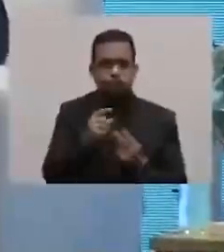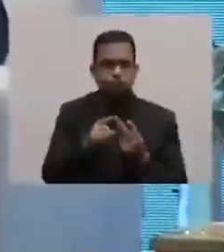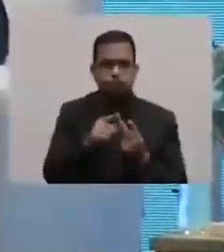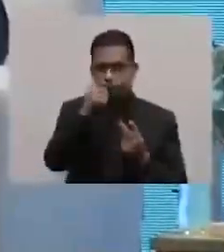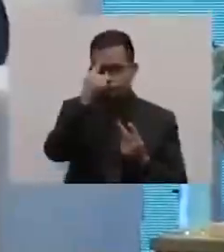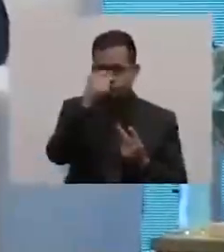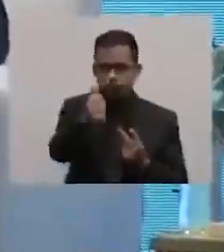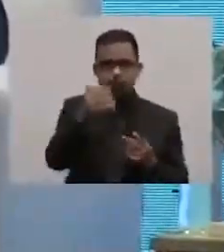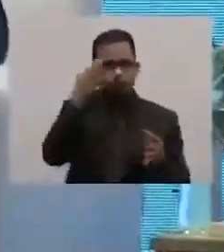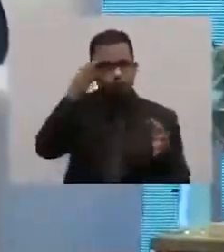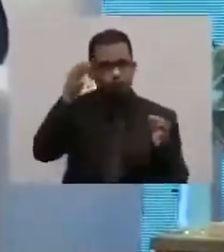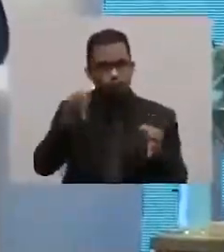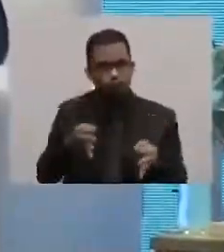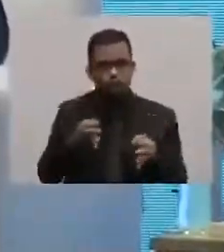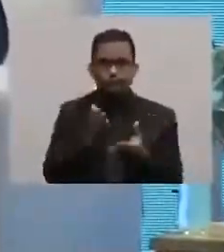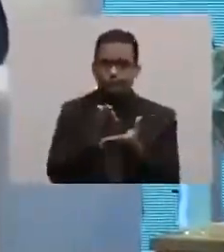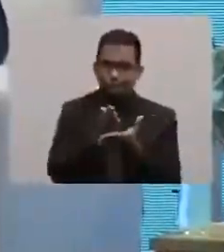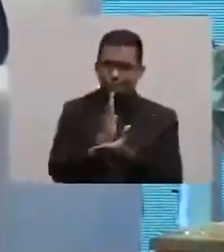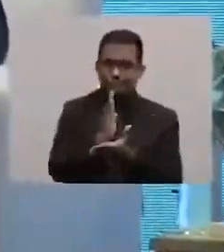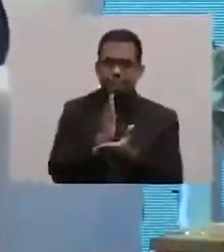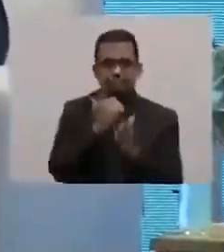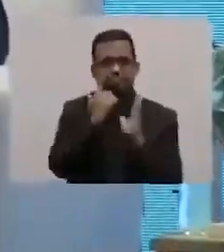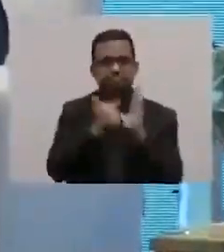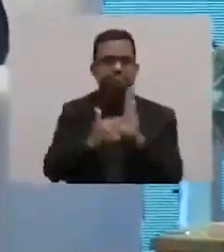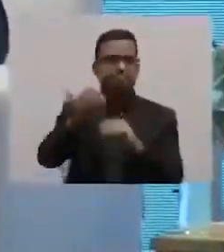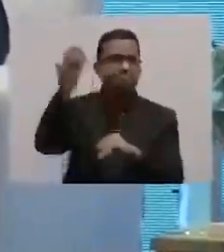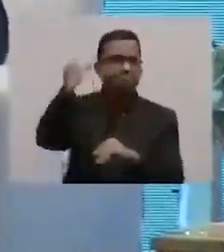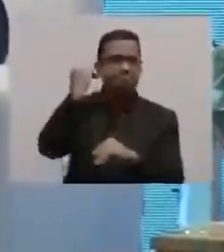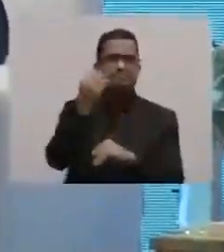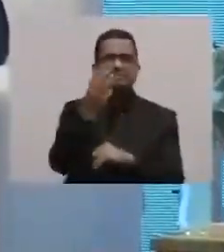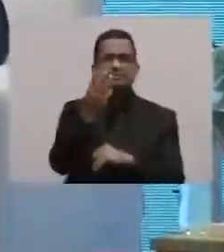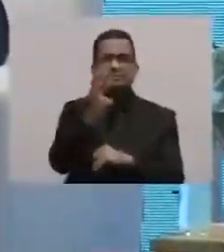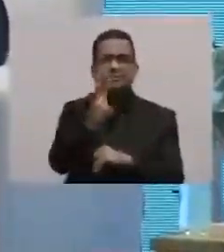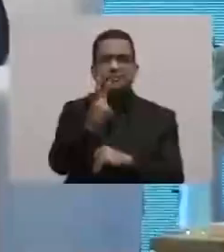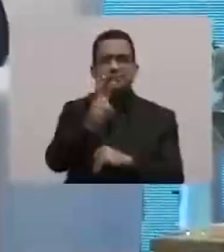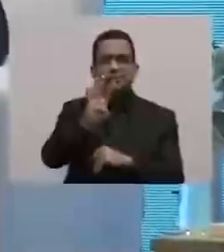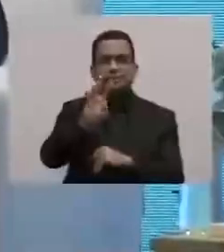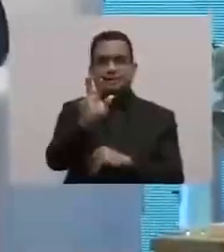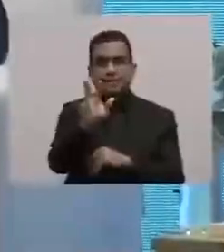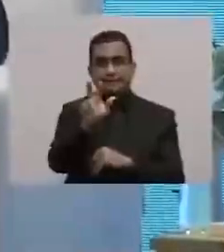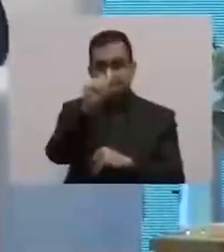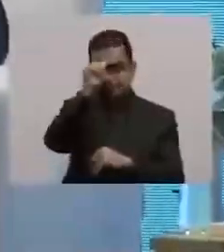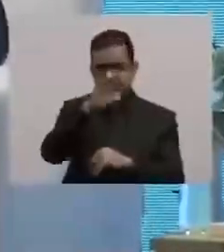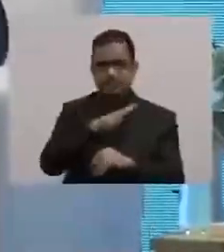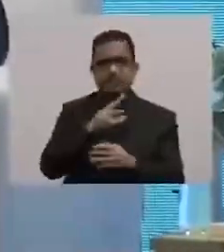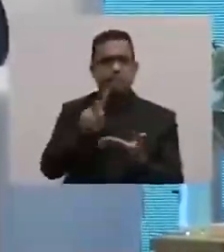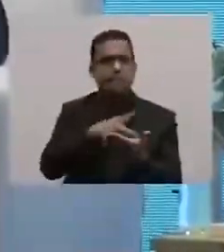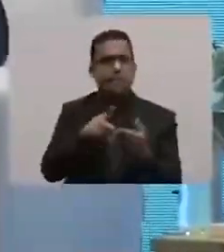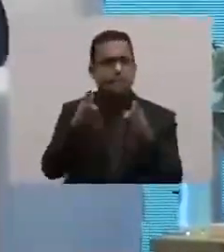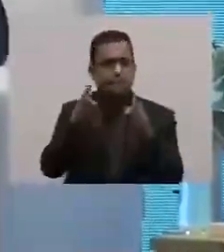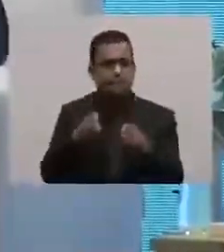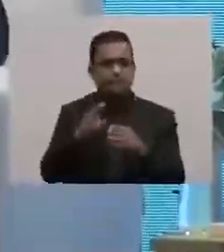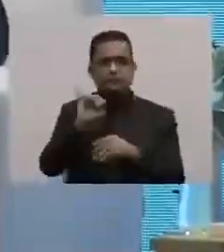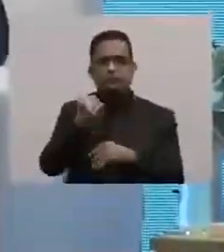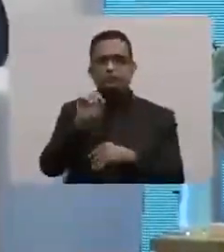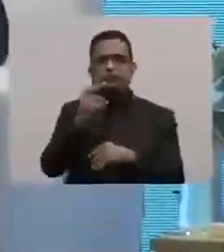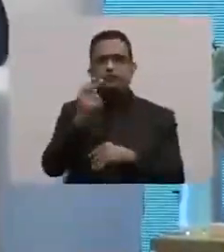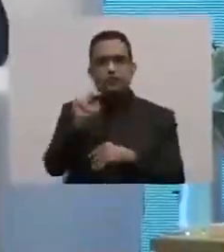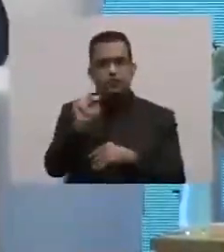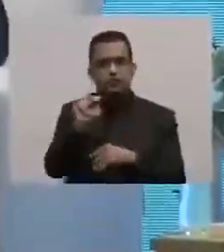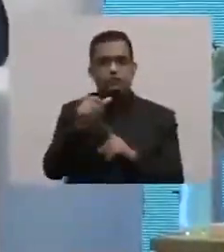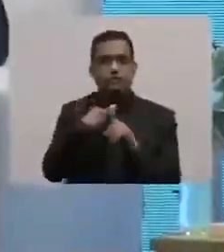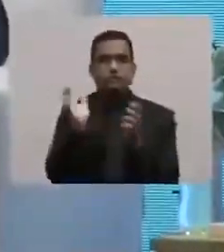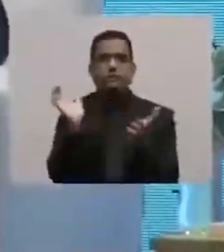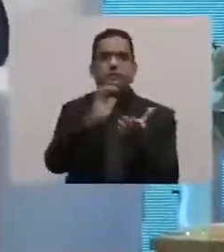en el 1643, el poeta John Milton, en Londres, se casó con una jovencita